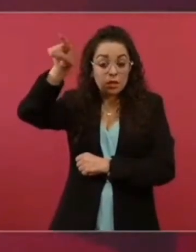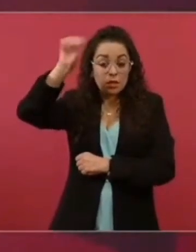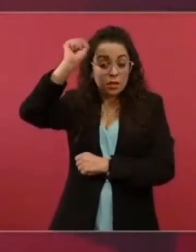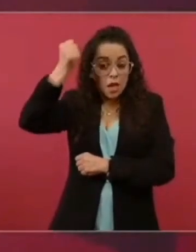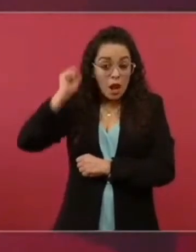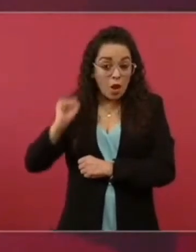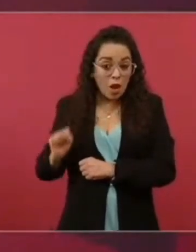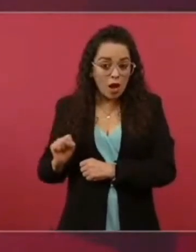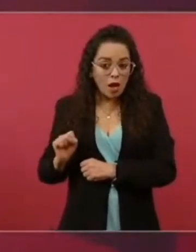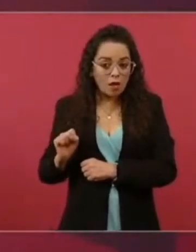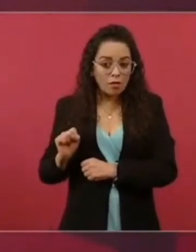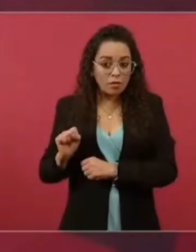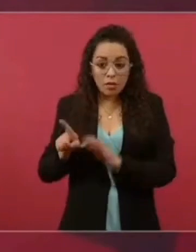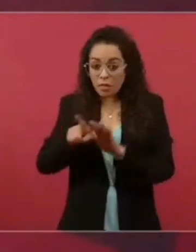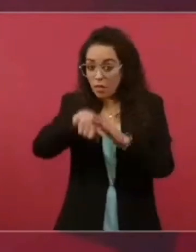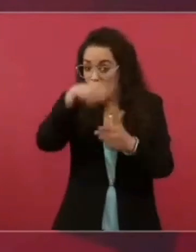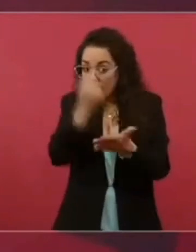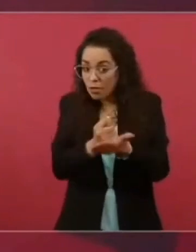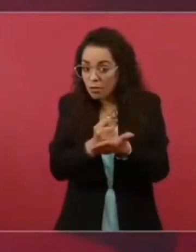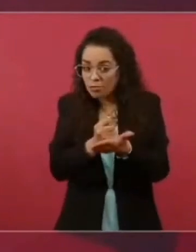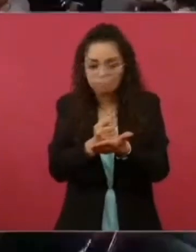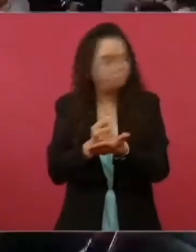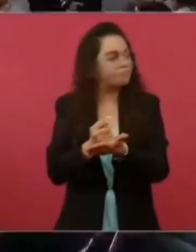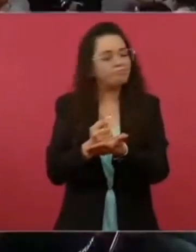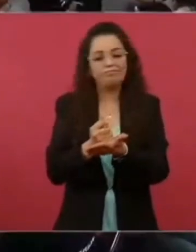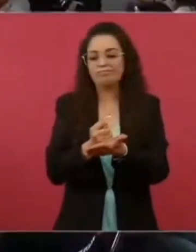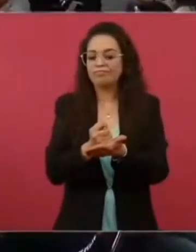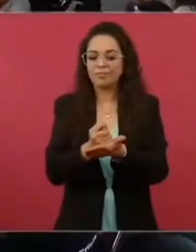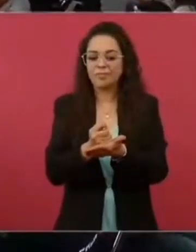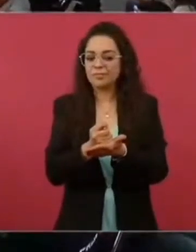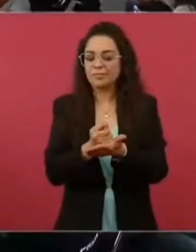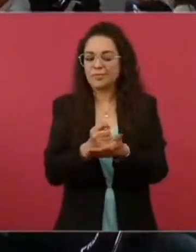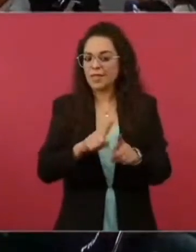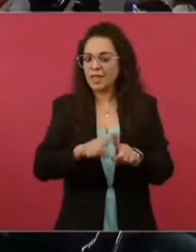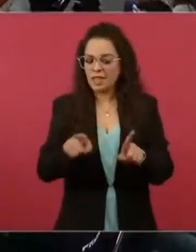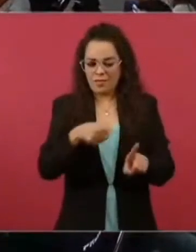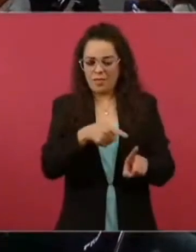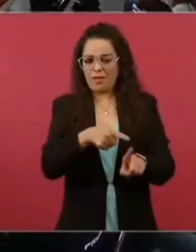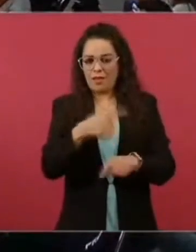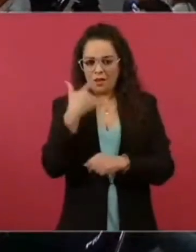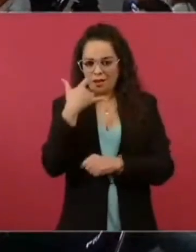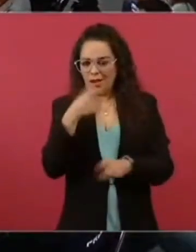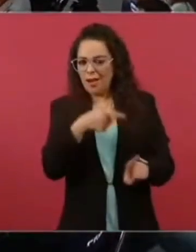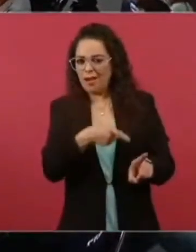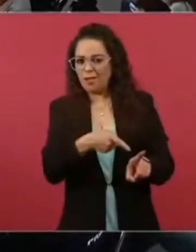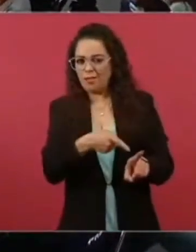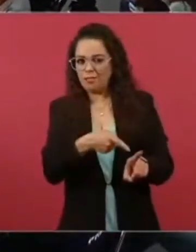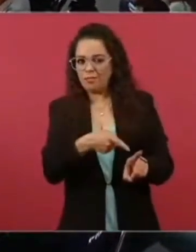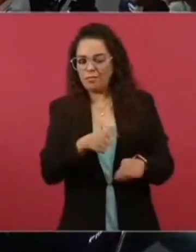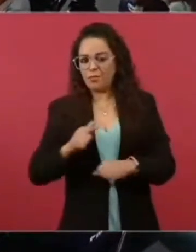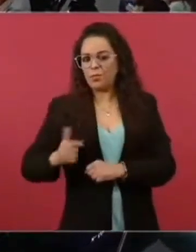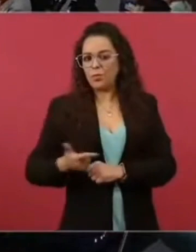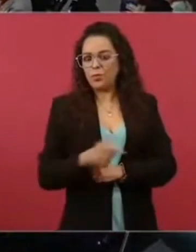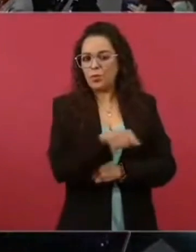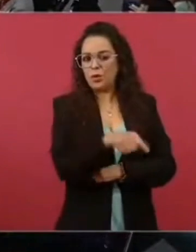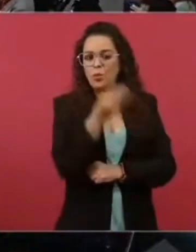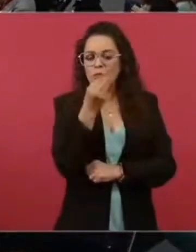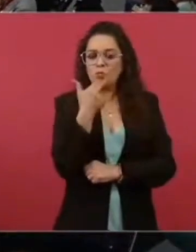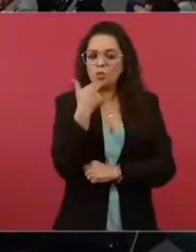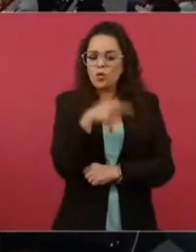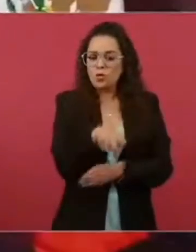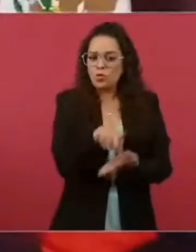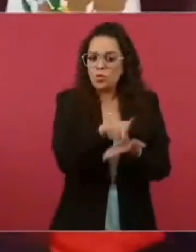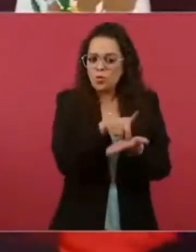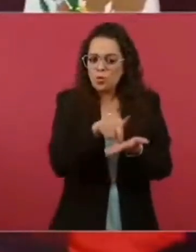ni en Tamaulipas. Es algo muy especial. Entonces, ese consumo